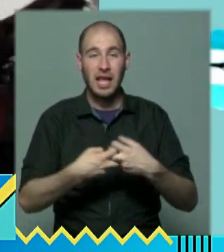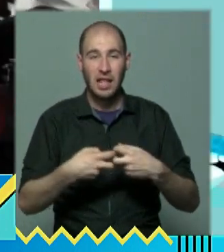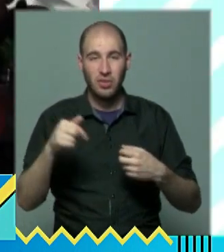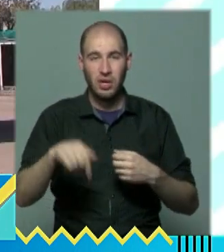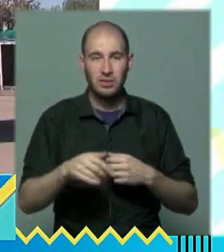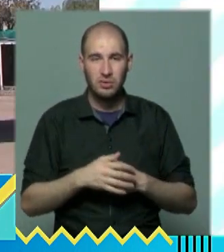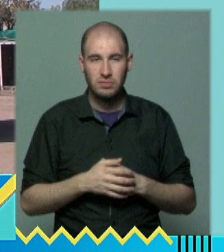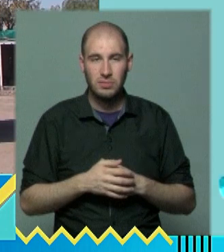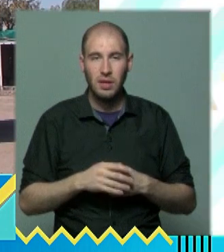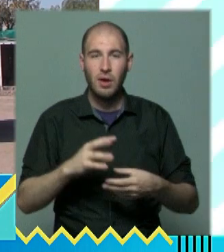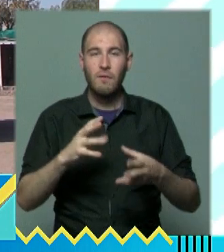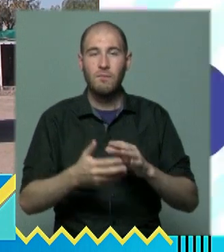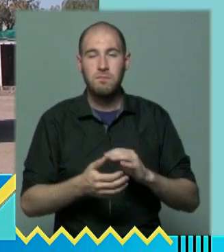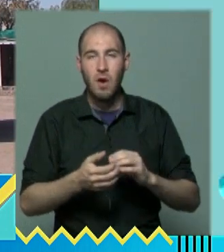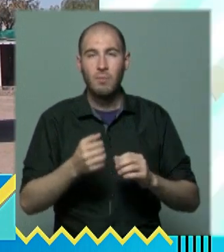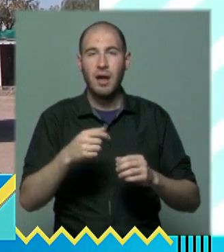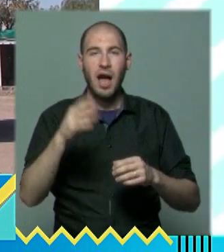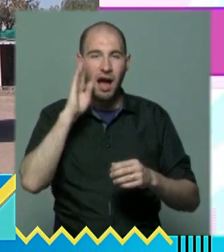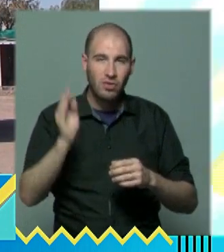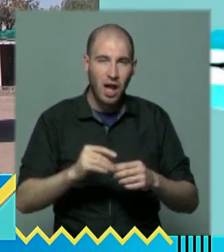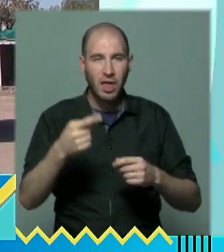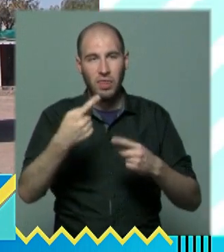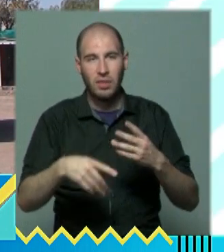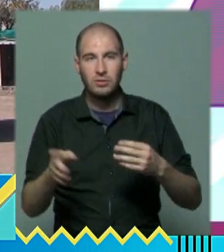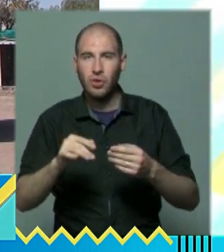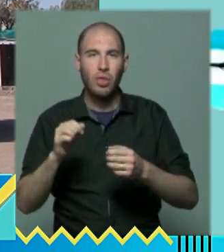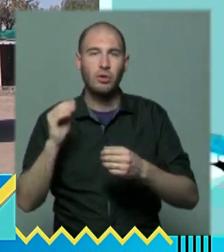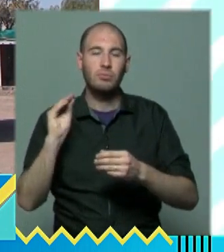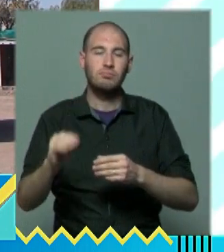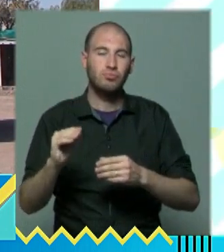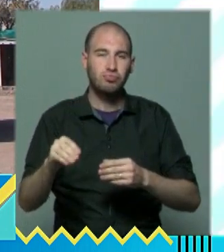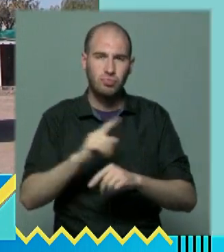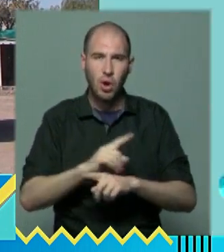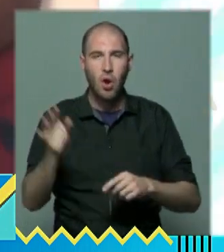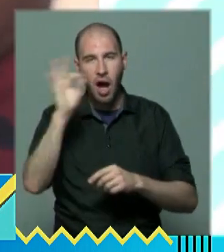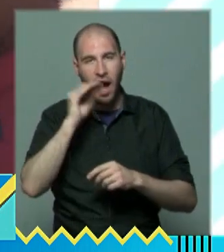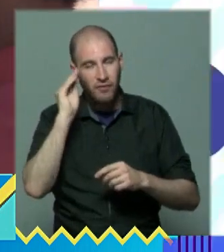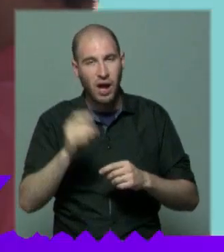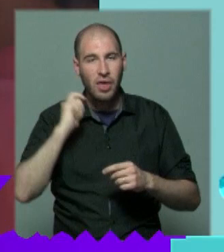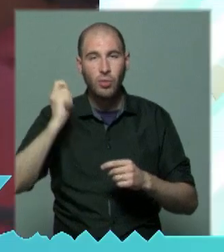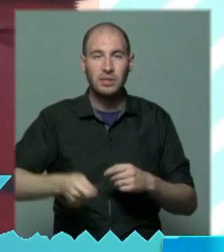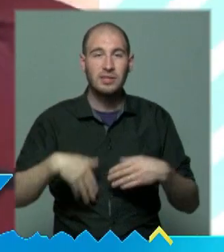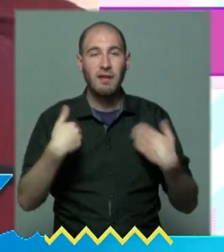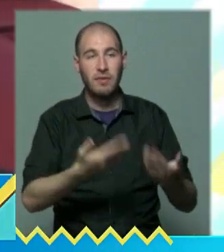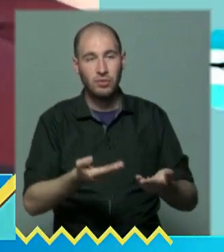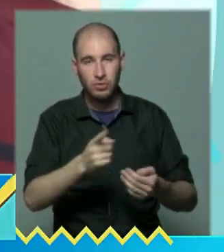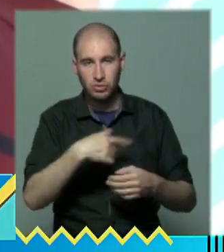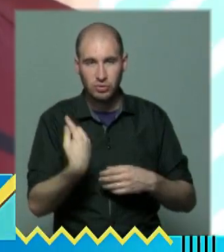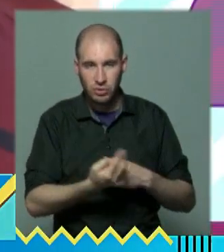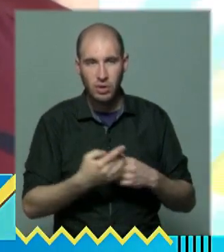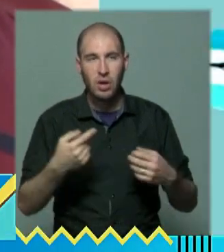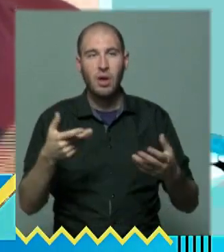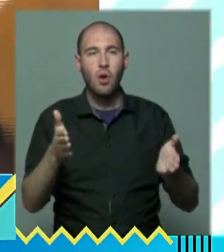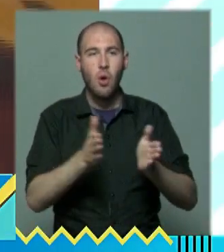no somos ni la mafia, los sindicatos, los abogados laboralistas no son la mafia, ¿viste? Ni los abogados ni los jueces que fallan a favor de nosotros, ¿viste? Están